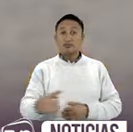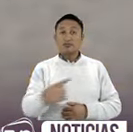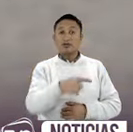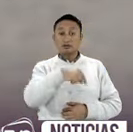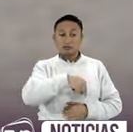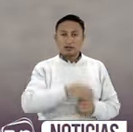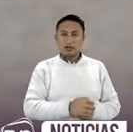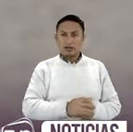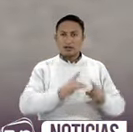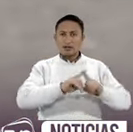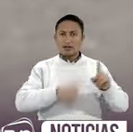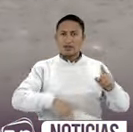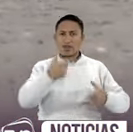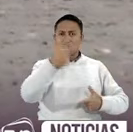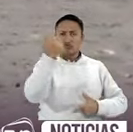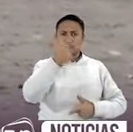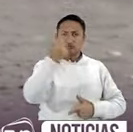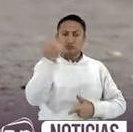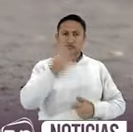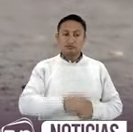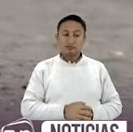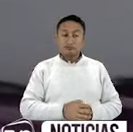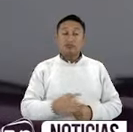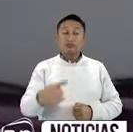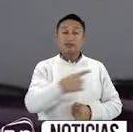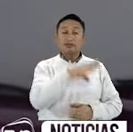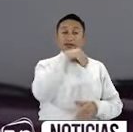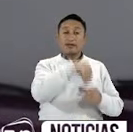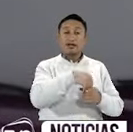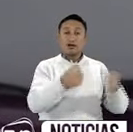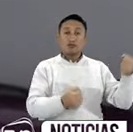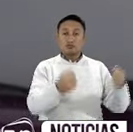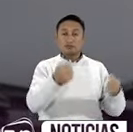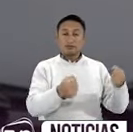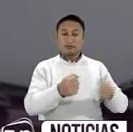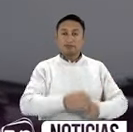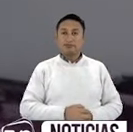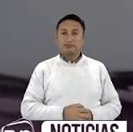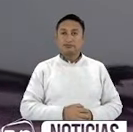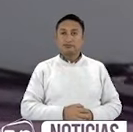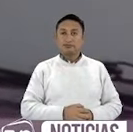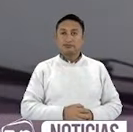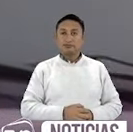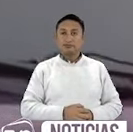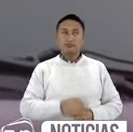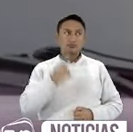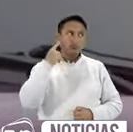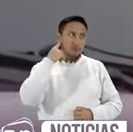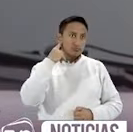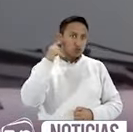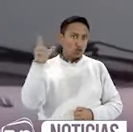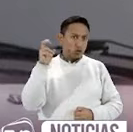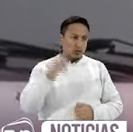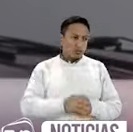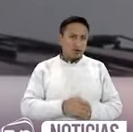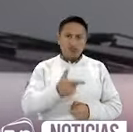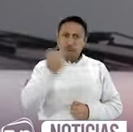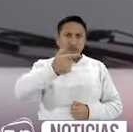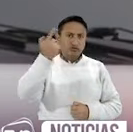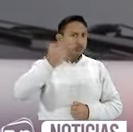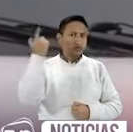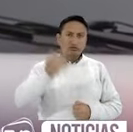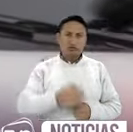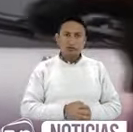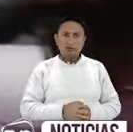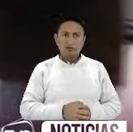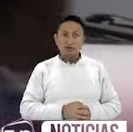recibió varios disparos mientras se encontraba dentro de este automóvil. Alcanzamos a escuchar que pra, pra, pra, hacía. Y